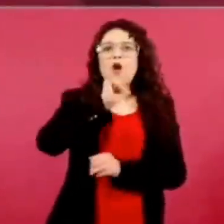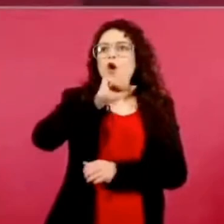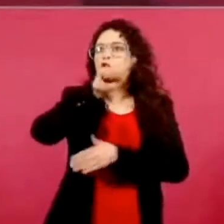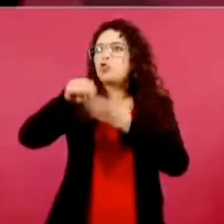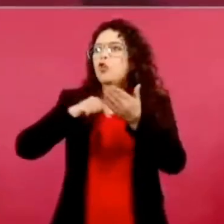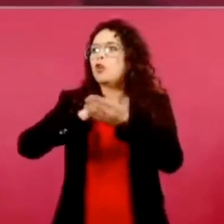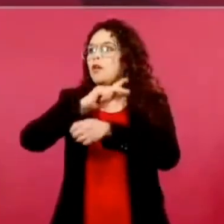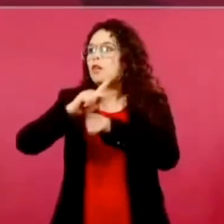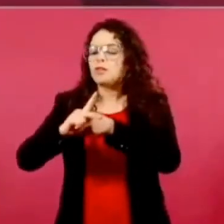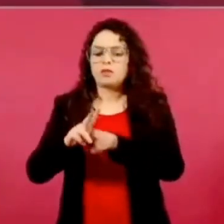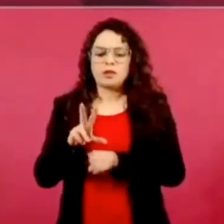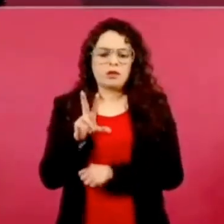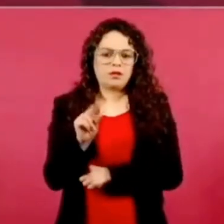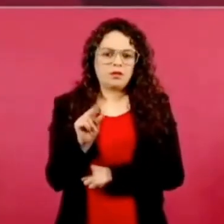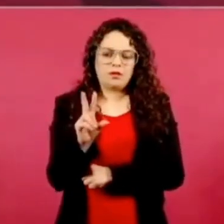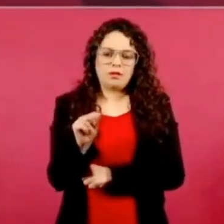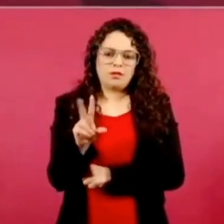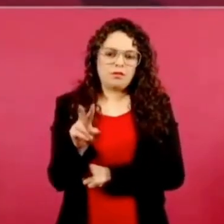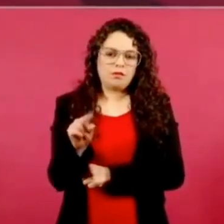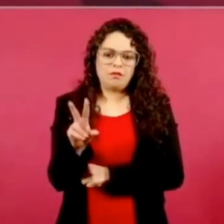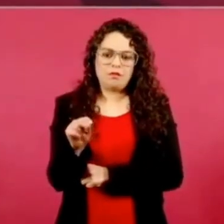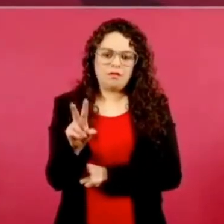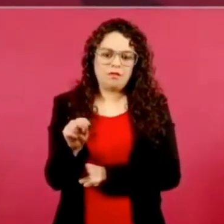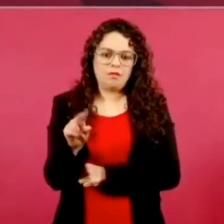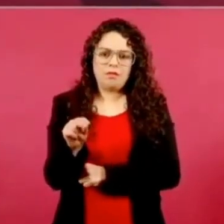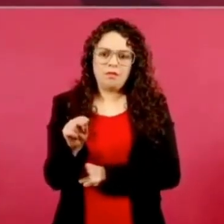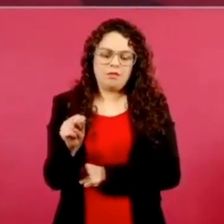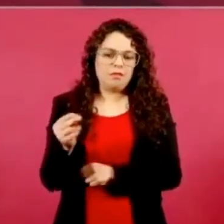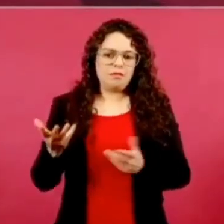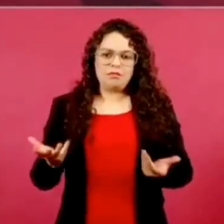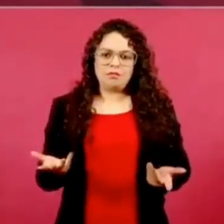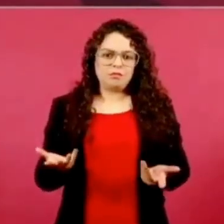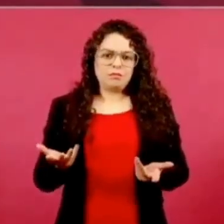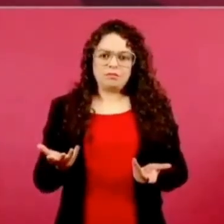a imitar a los de otros países.